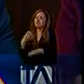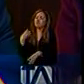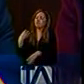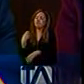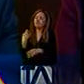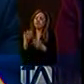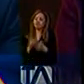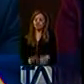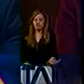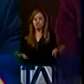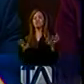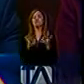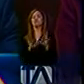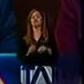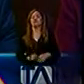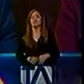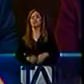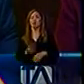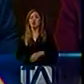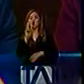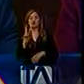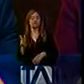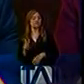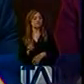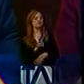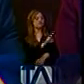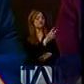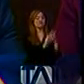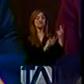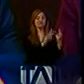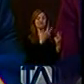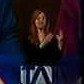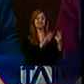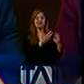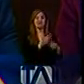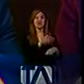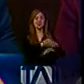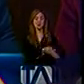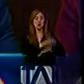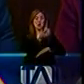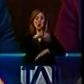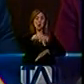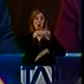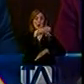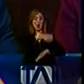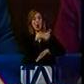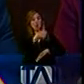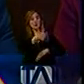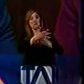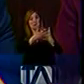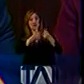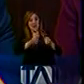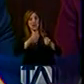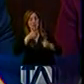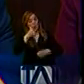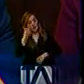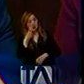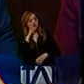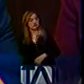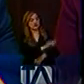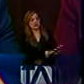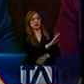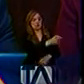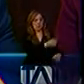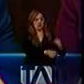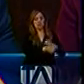sepan que posterior a estos hechos que se han dado, sucede esto el día jueves. Entonces, hemos tomado las medidas y